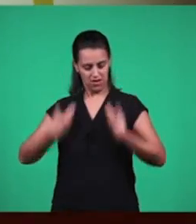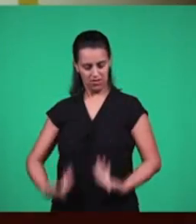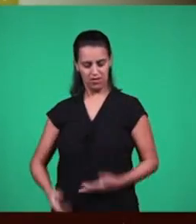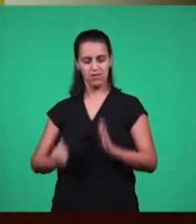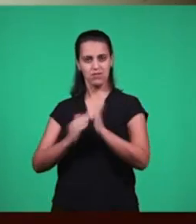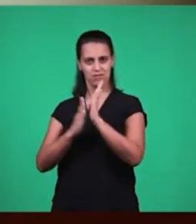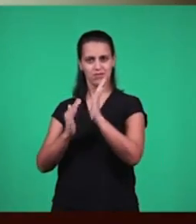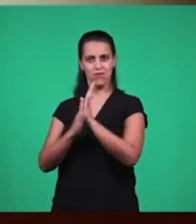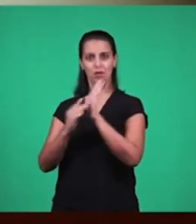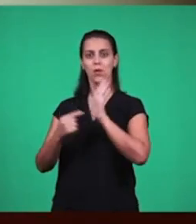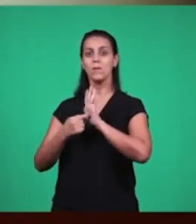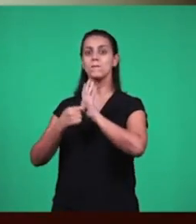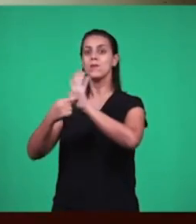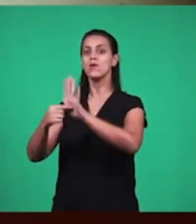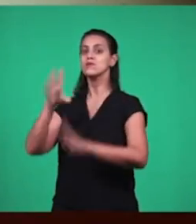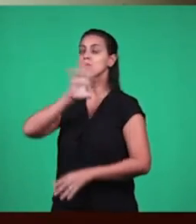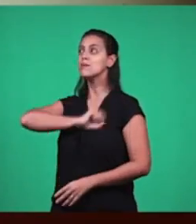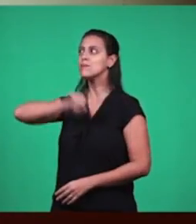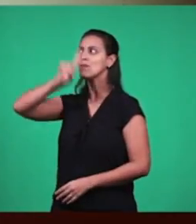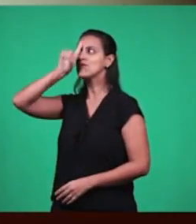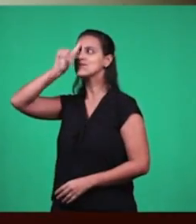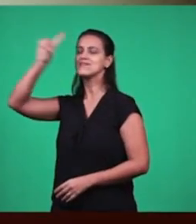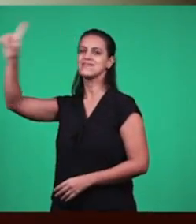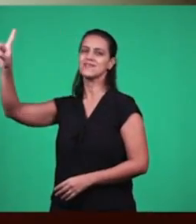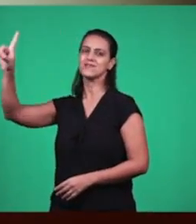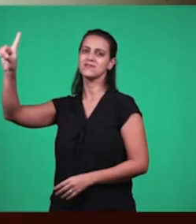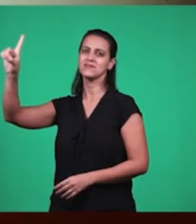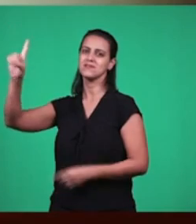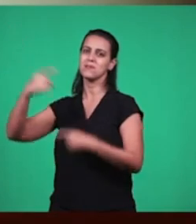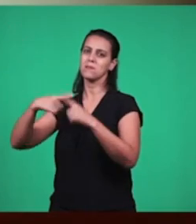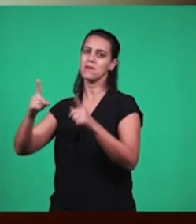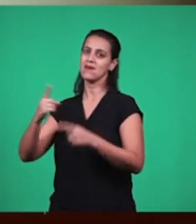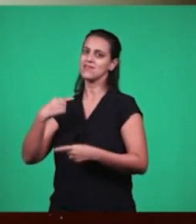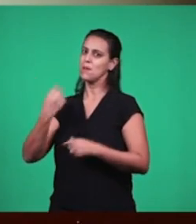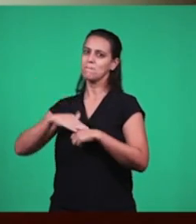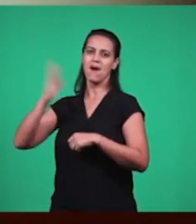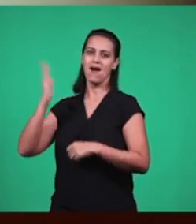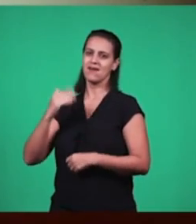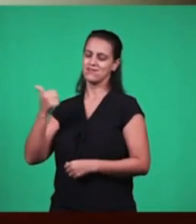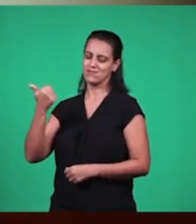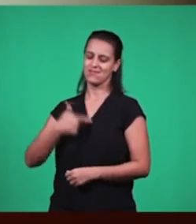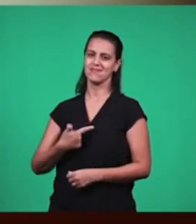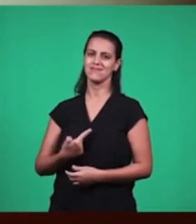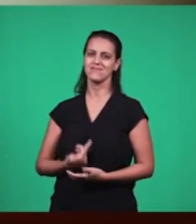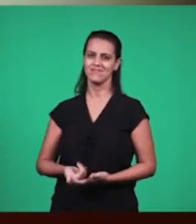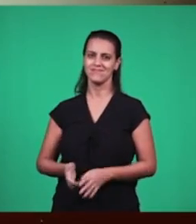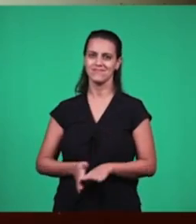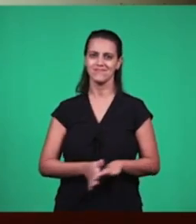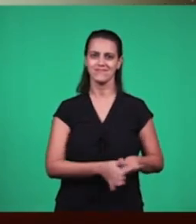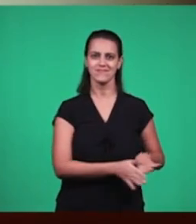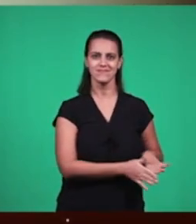el profundo amor de Dios por nosotros a pesar de nosotros mismos.